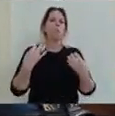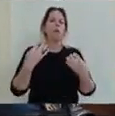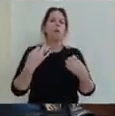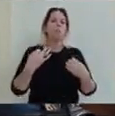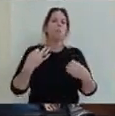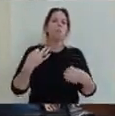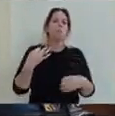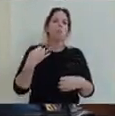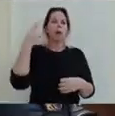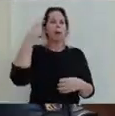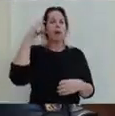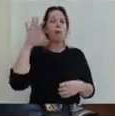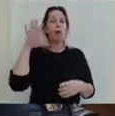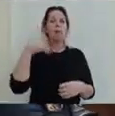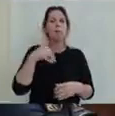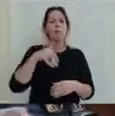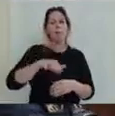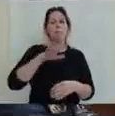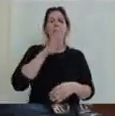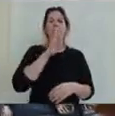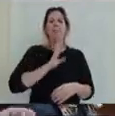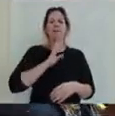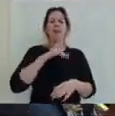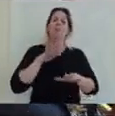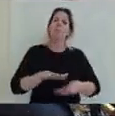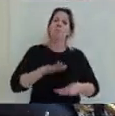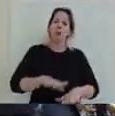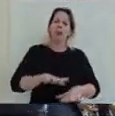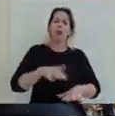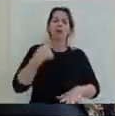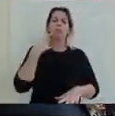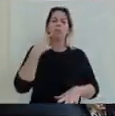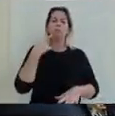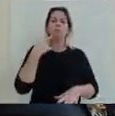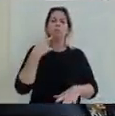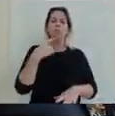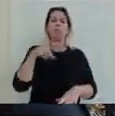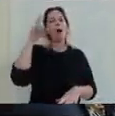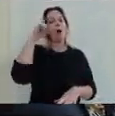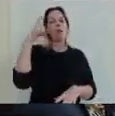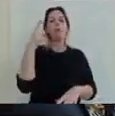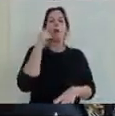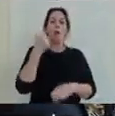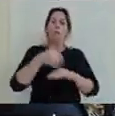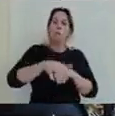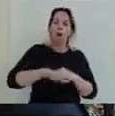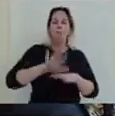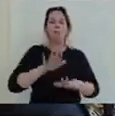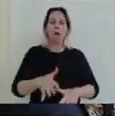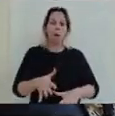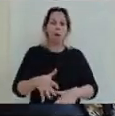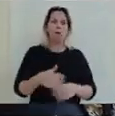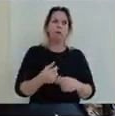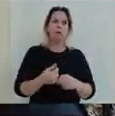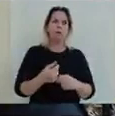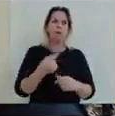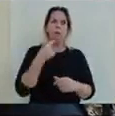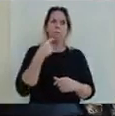Creemos y afirmamos la honestidad del Ejecutivo, nada más que creemos que los plazos no son convenientes. Nada más, señora